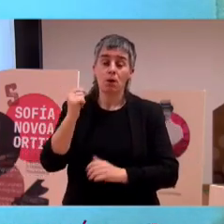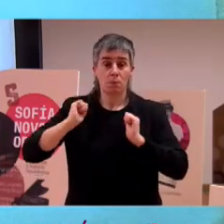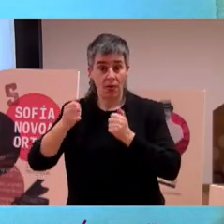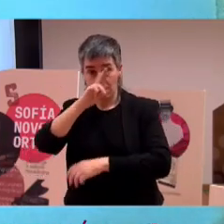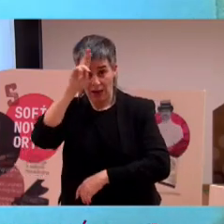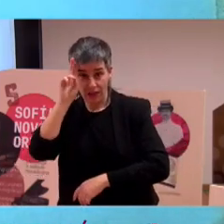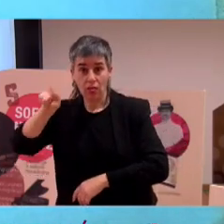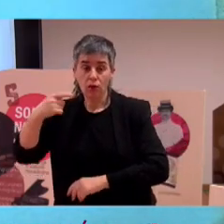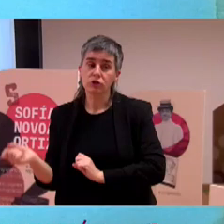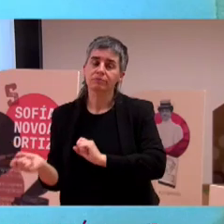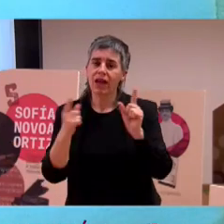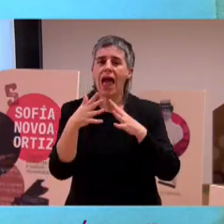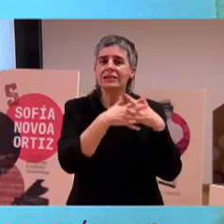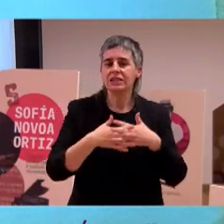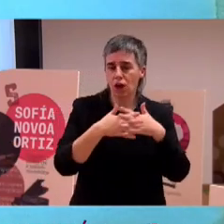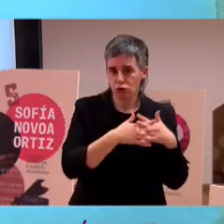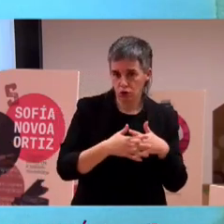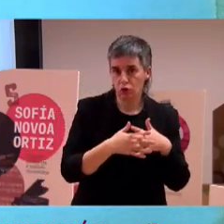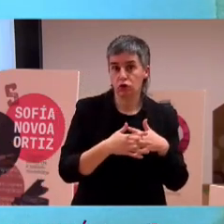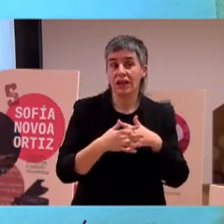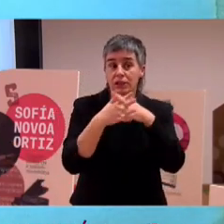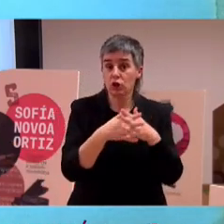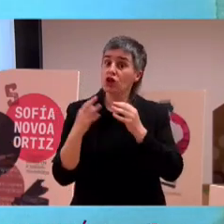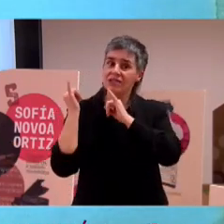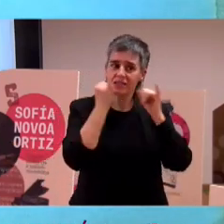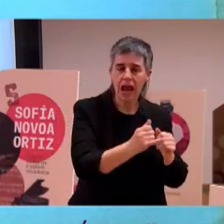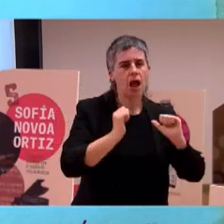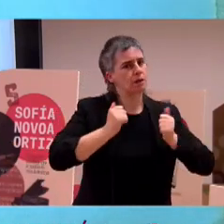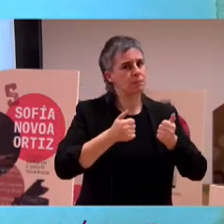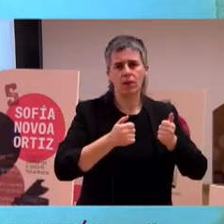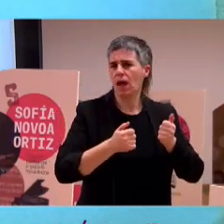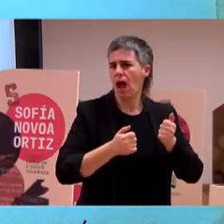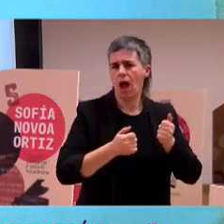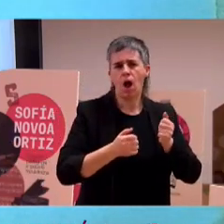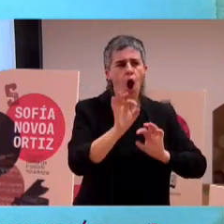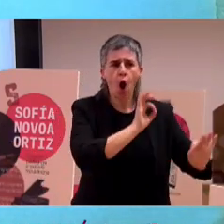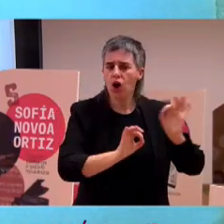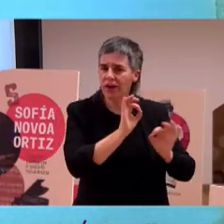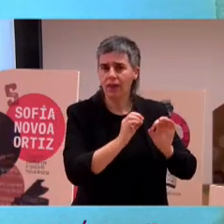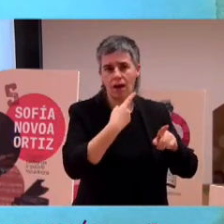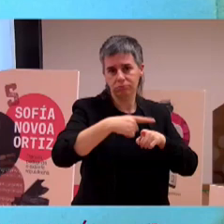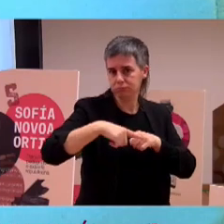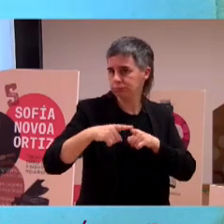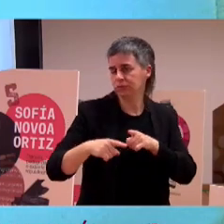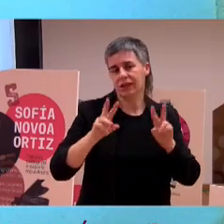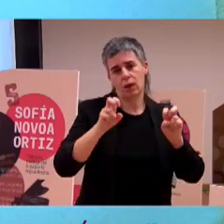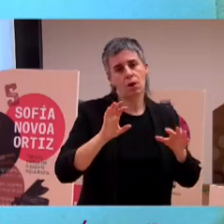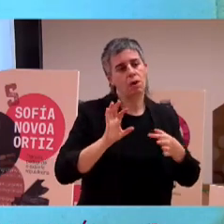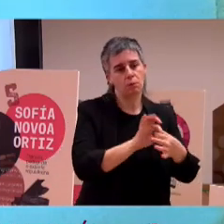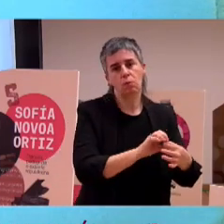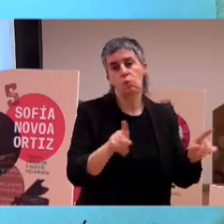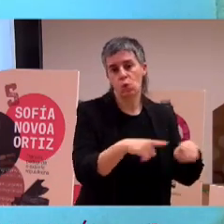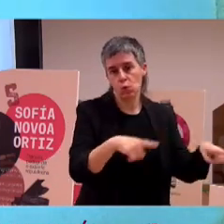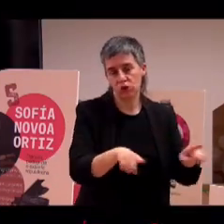Estados Unidos, onde nada máis chegar se encargará da organización de actividades musicais, como neste caso.